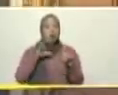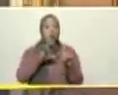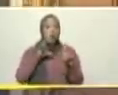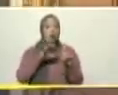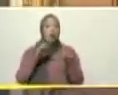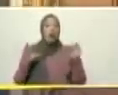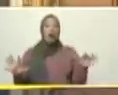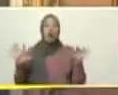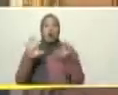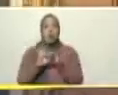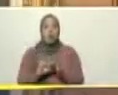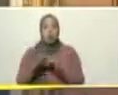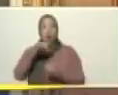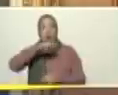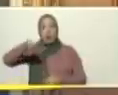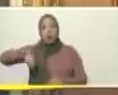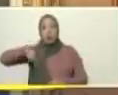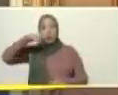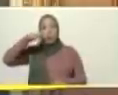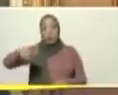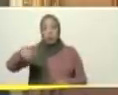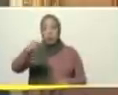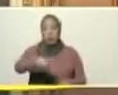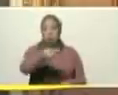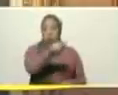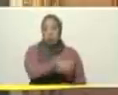unión de nuestro pueblo,